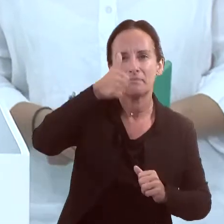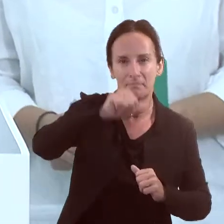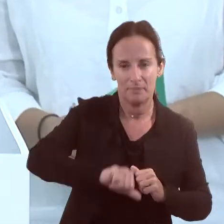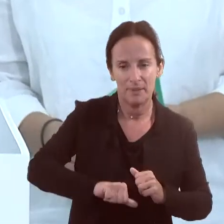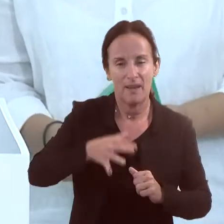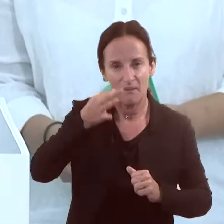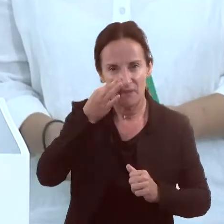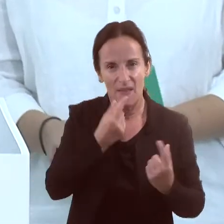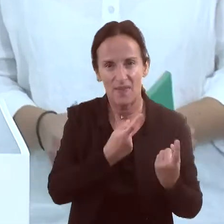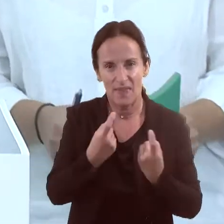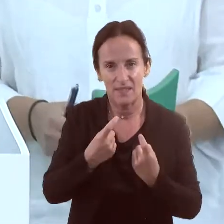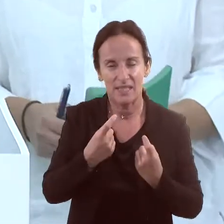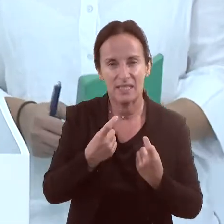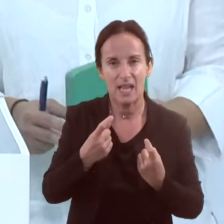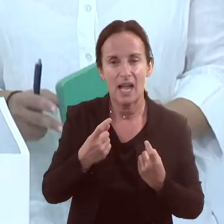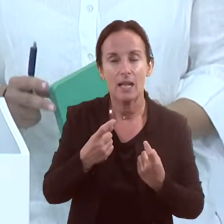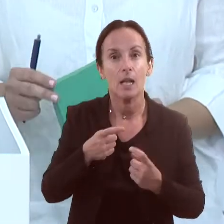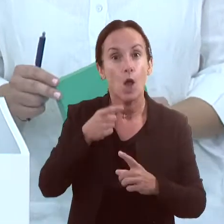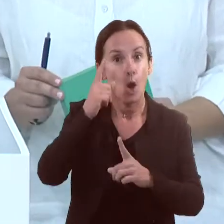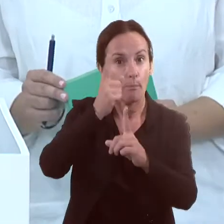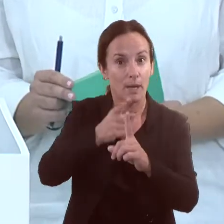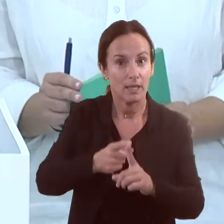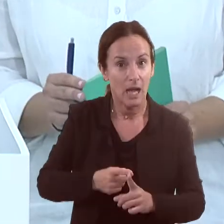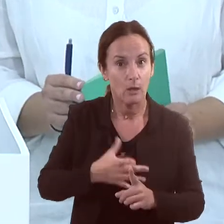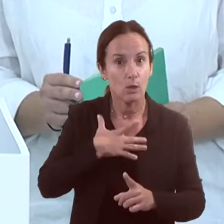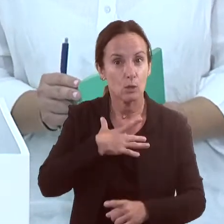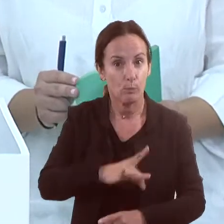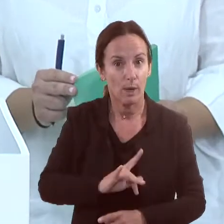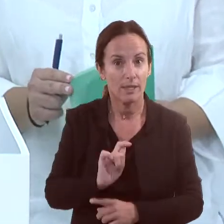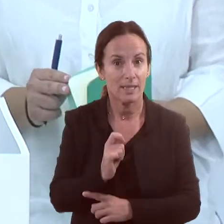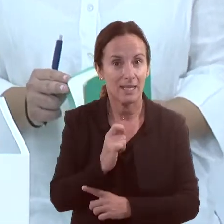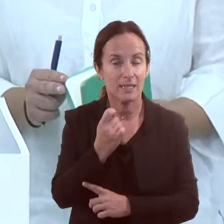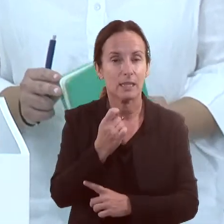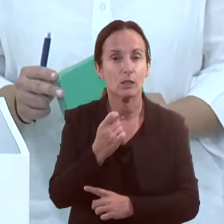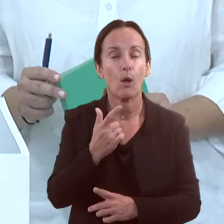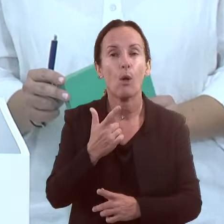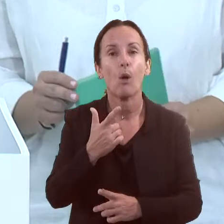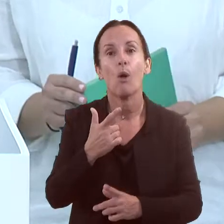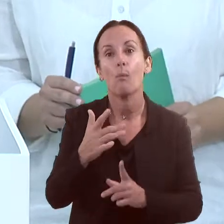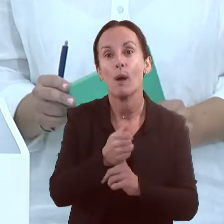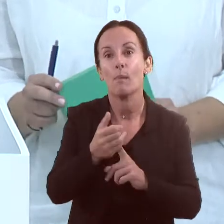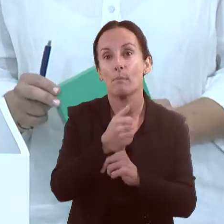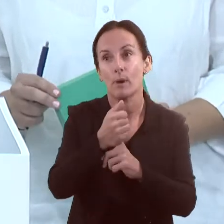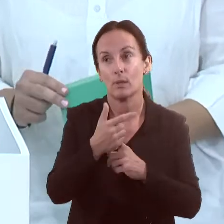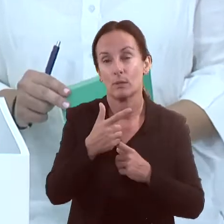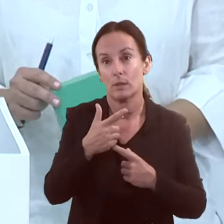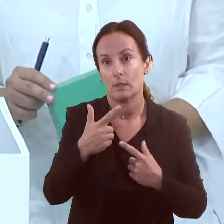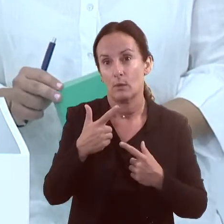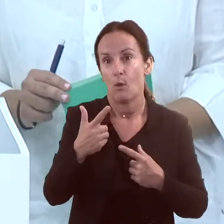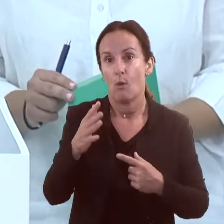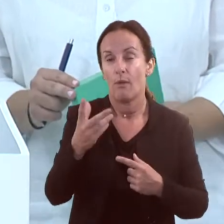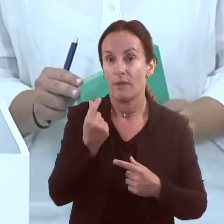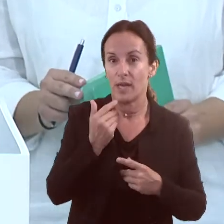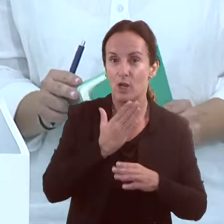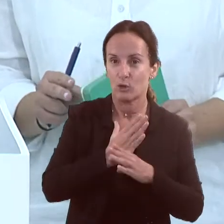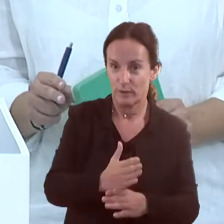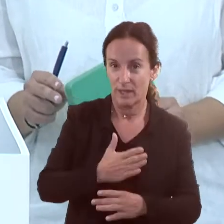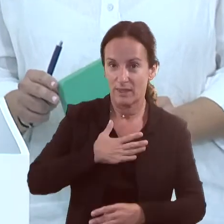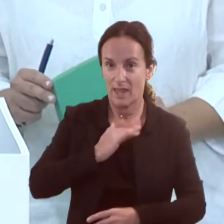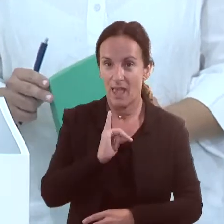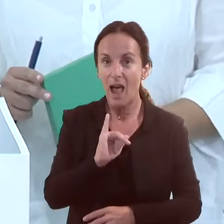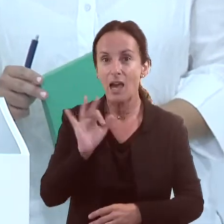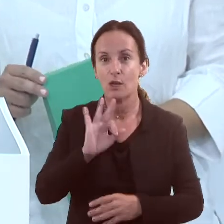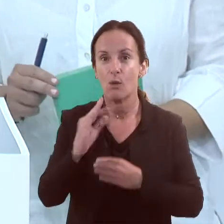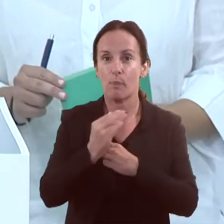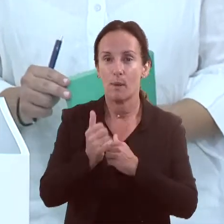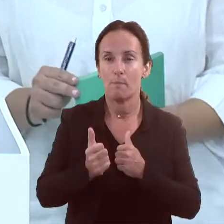que nos hemos marcado los podemos asumir, podemos llegar a ellos con la financiación que tenemos. Evidentemente, los